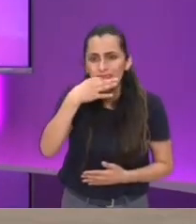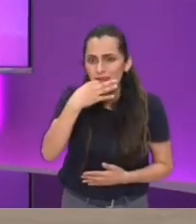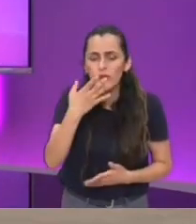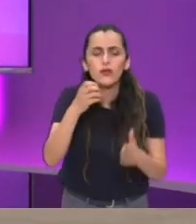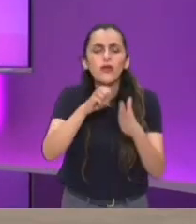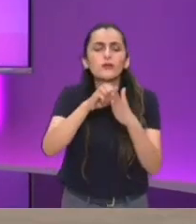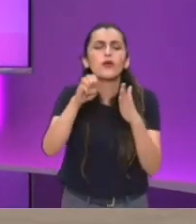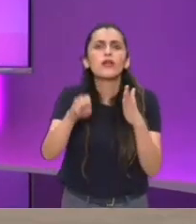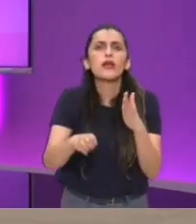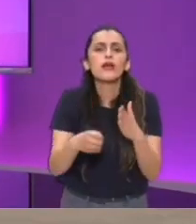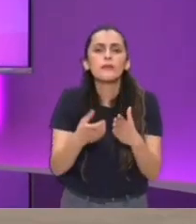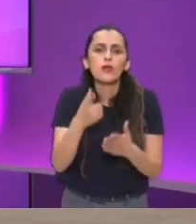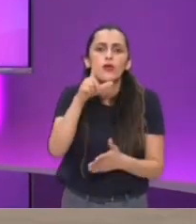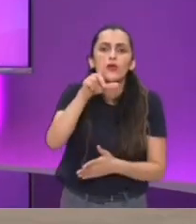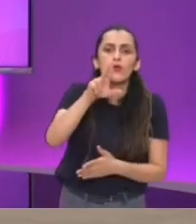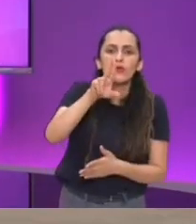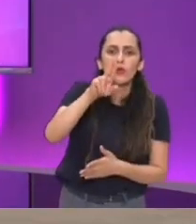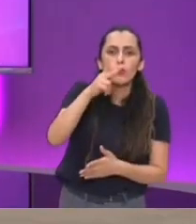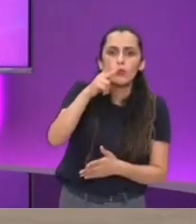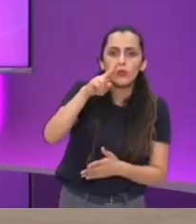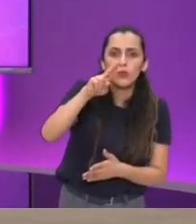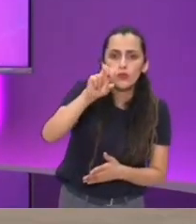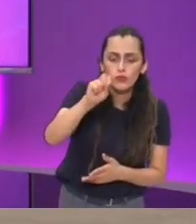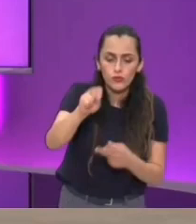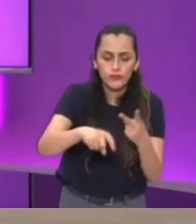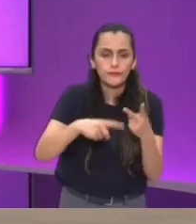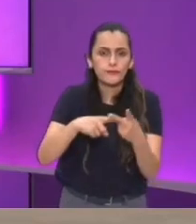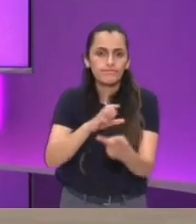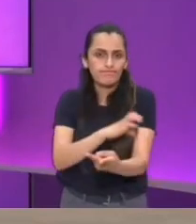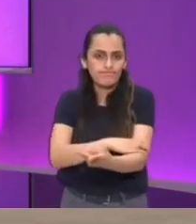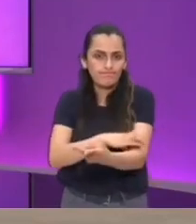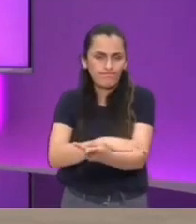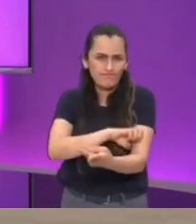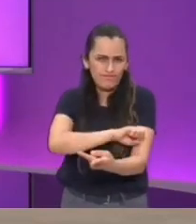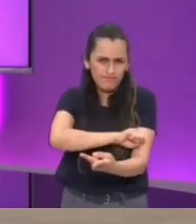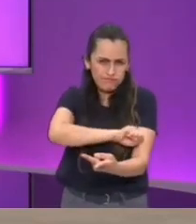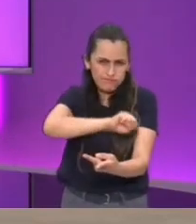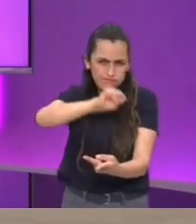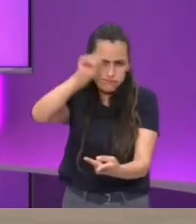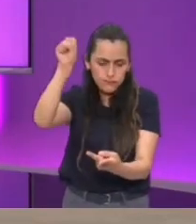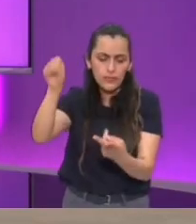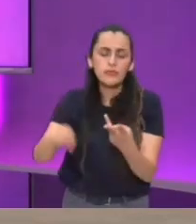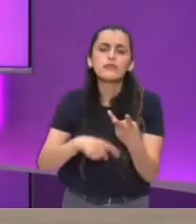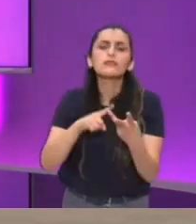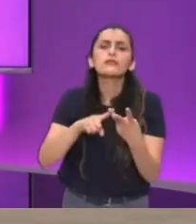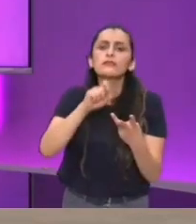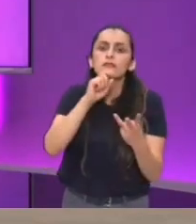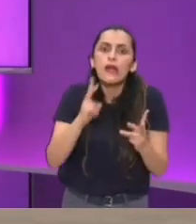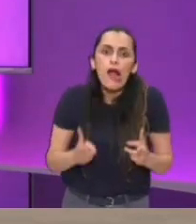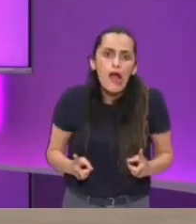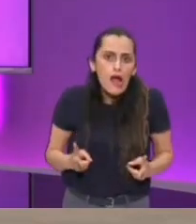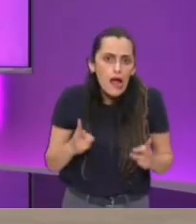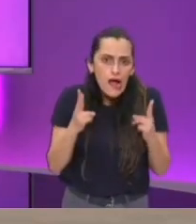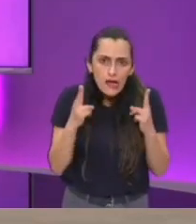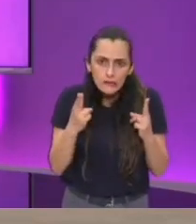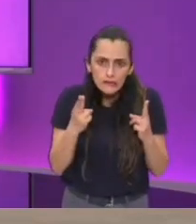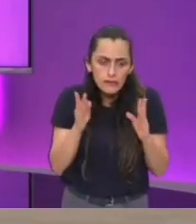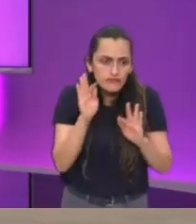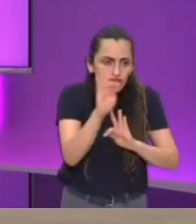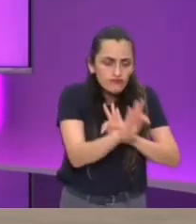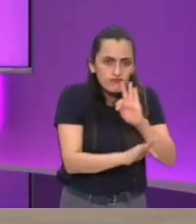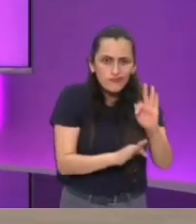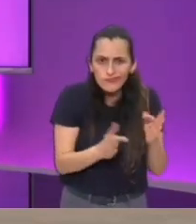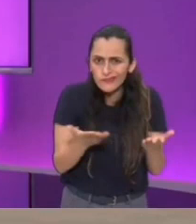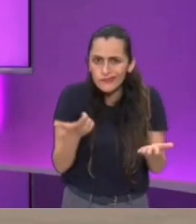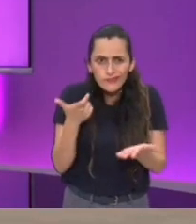como lupus, hipertensión, incluso el propio tratamiento de cáncer. ¿Cómo lograrlo